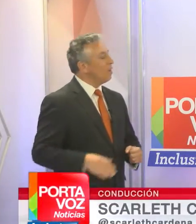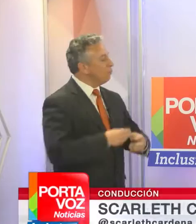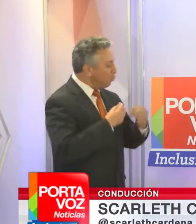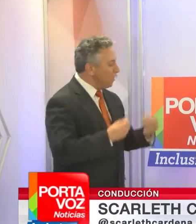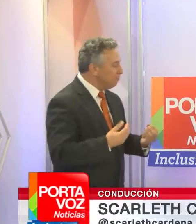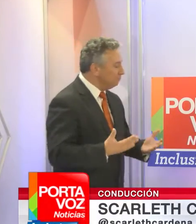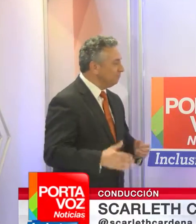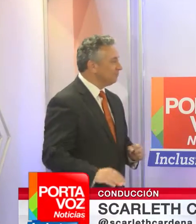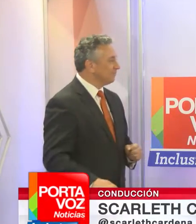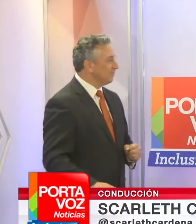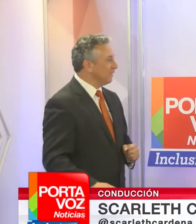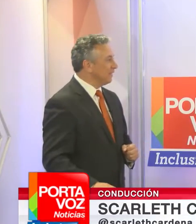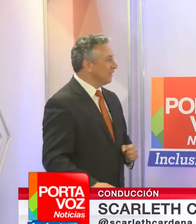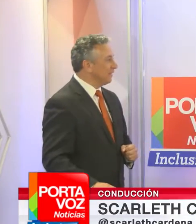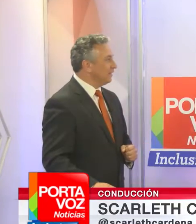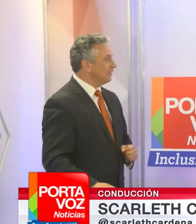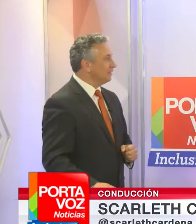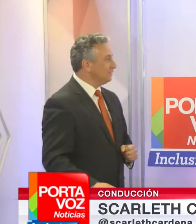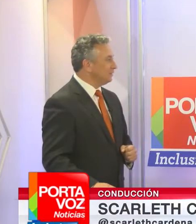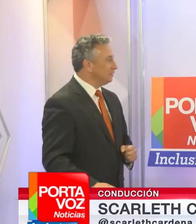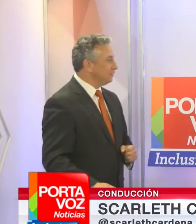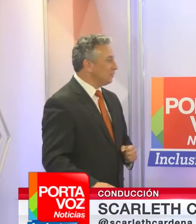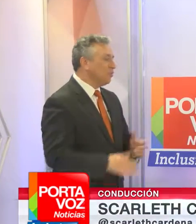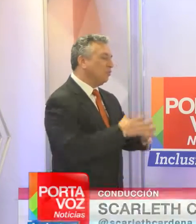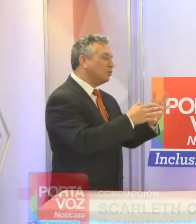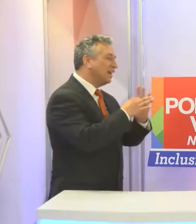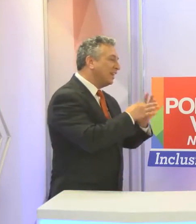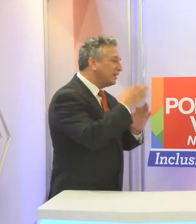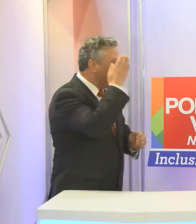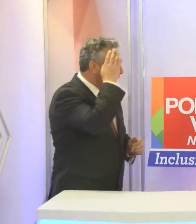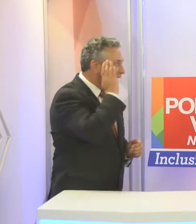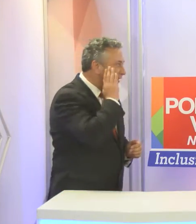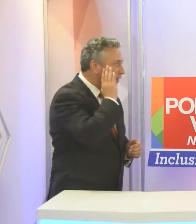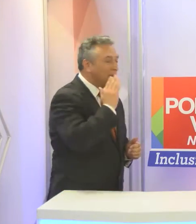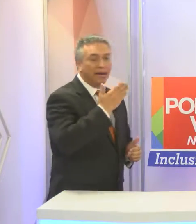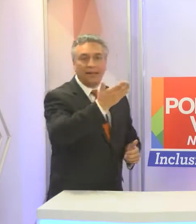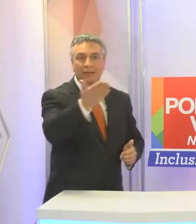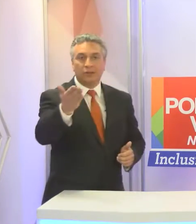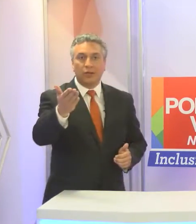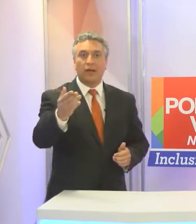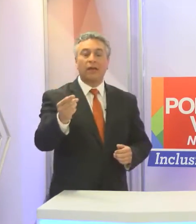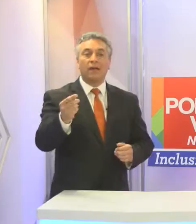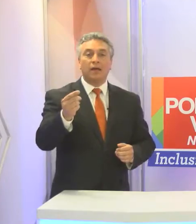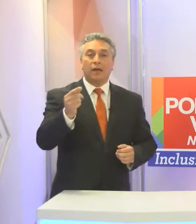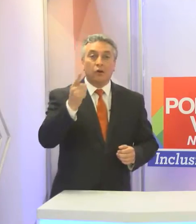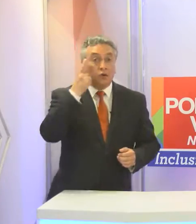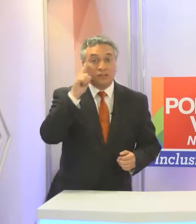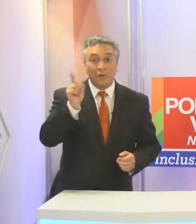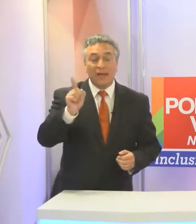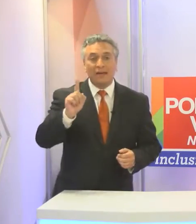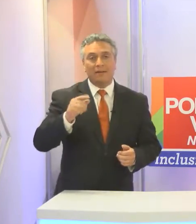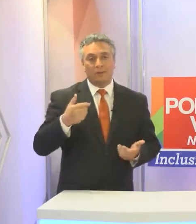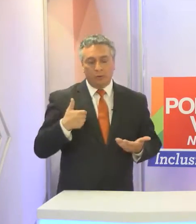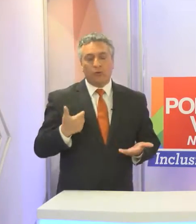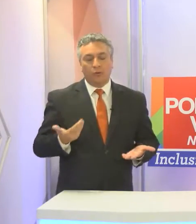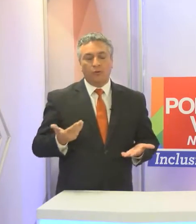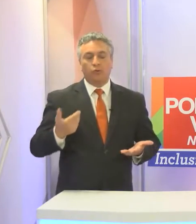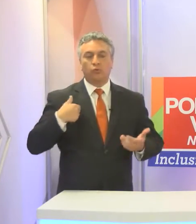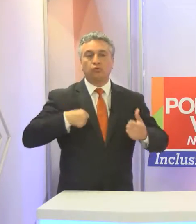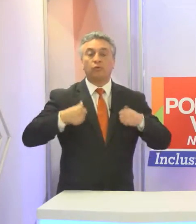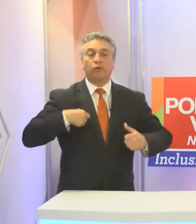tú? Muy bien. Alejandro, feliz de tenerte aquí otra vez. Muchas gracias, Scarlett. Y para quienes no sabían,